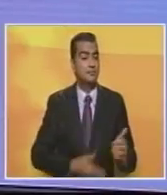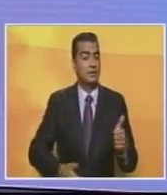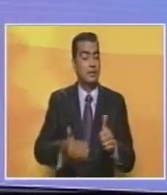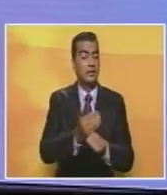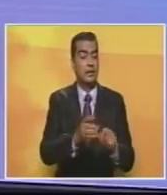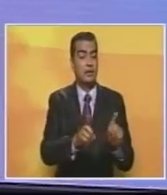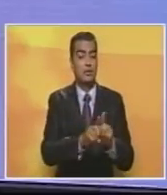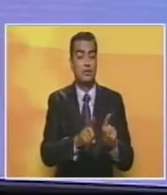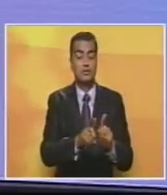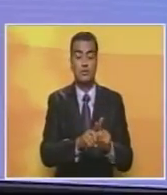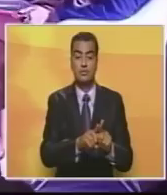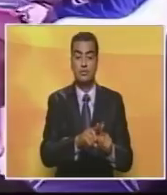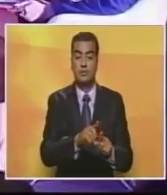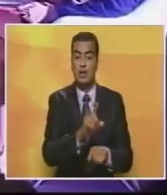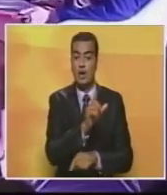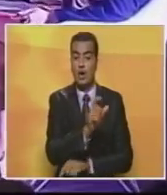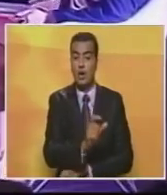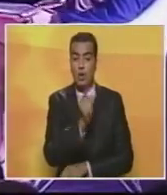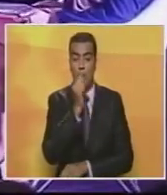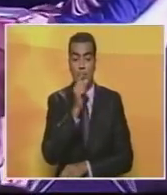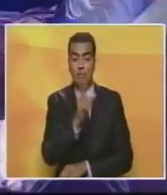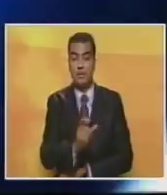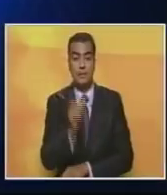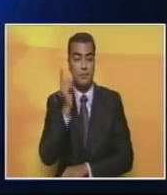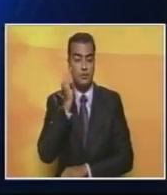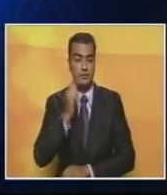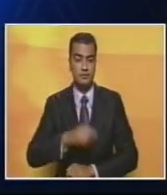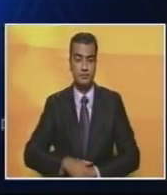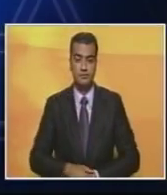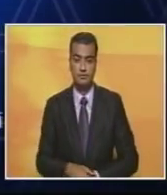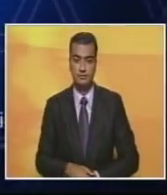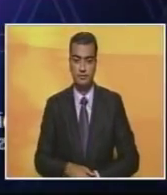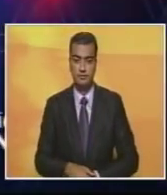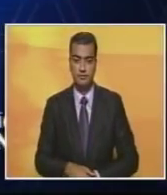la igualdad de género en las empresas.